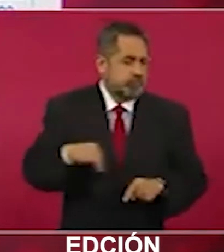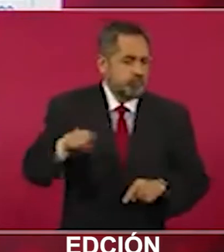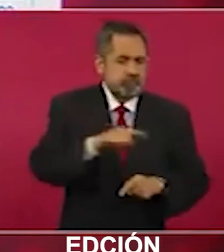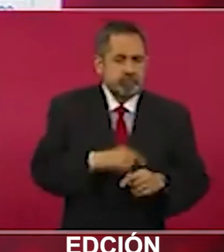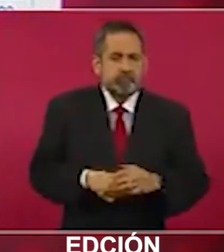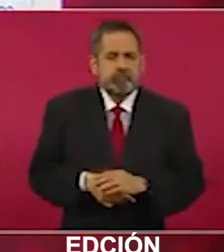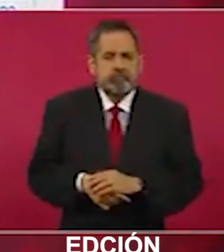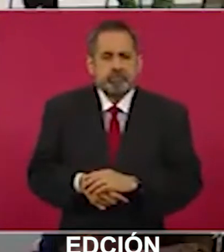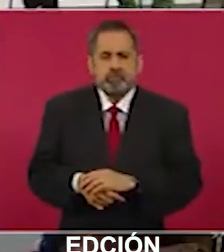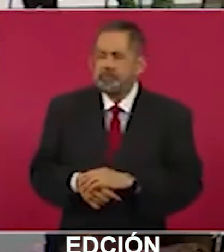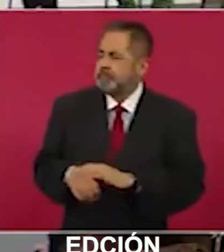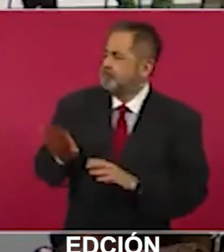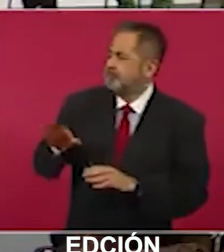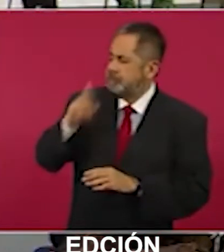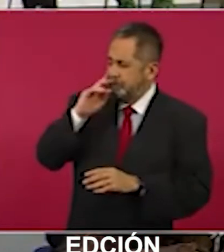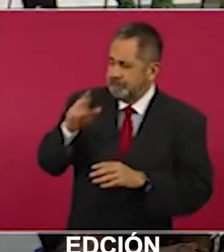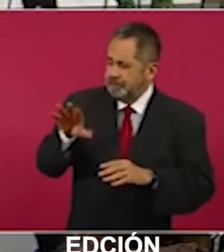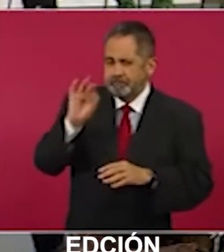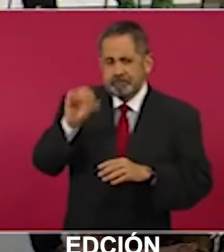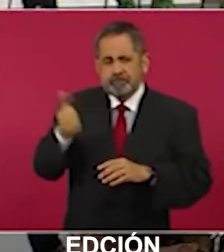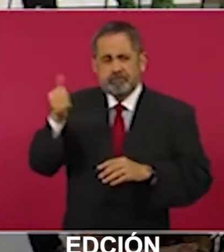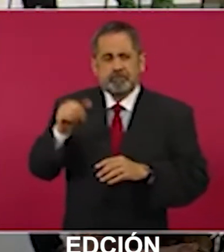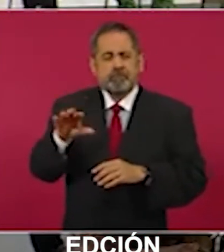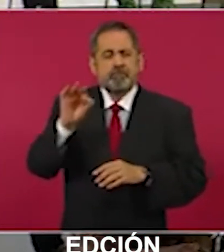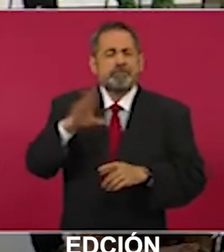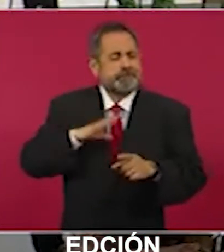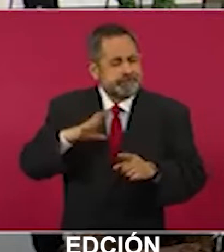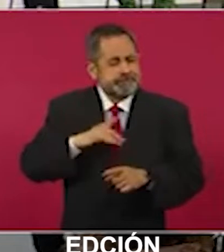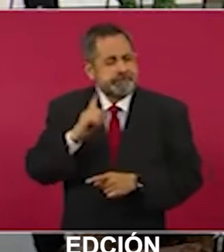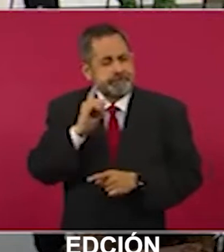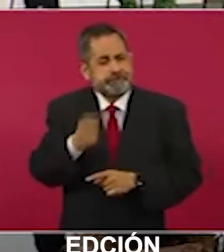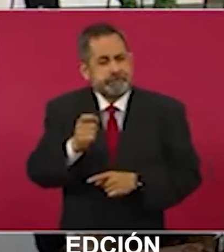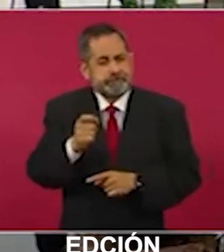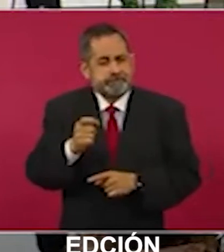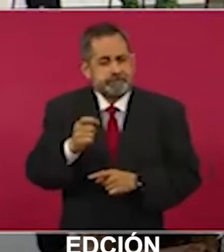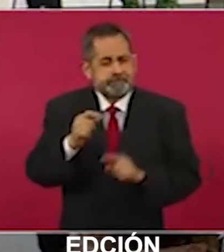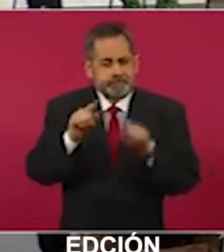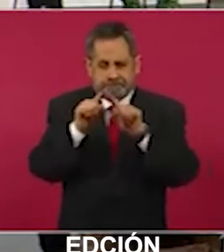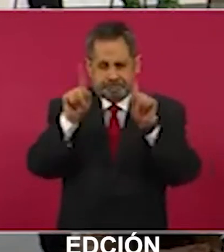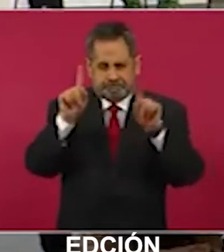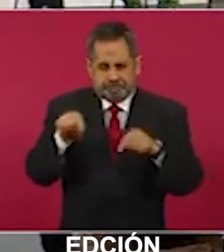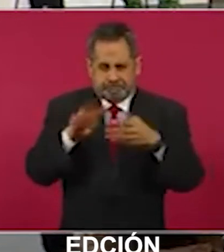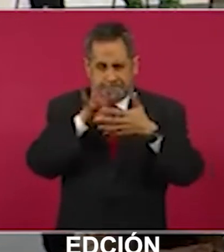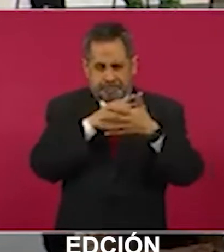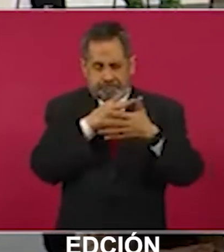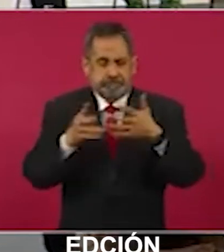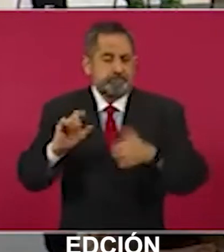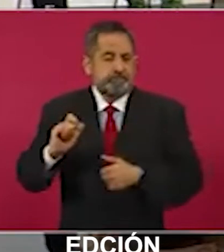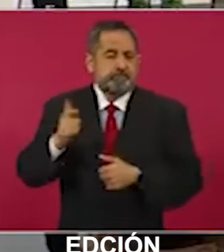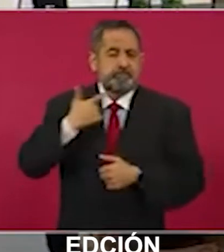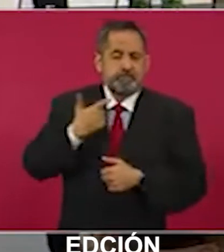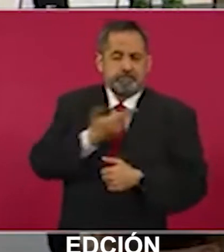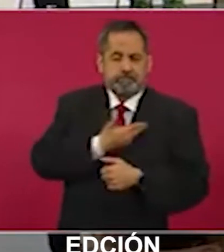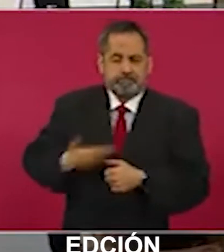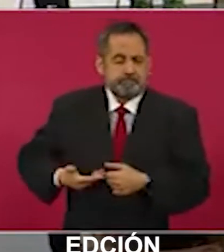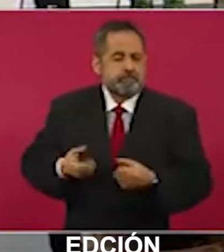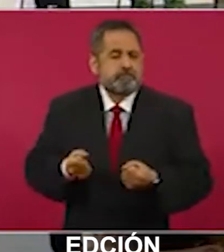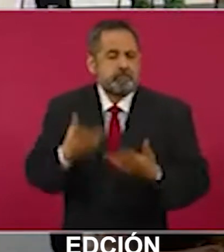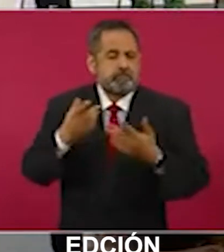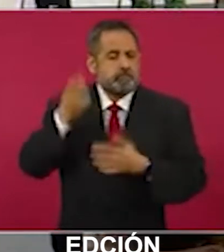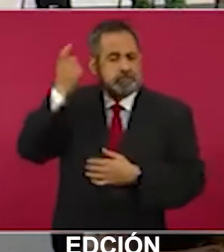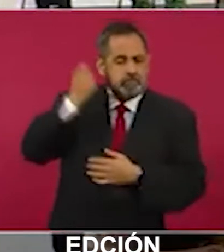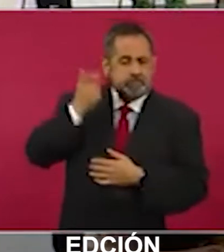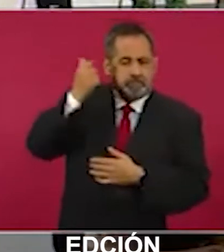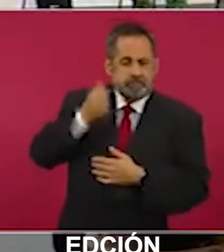Pero a ver si no está lo de… Hay un cuadrito sobre los expresidentes, la